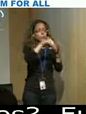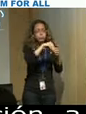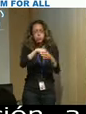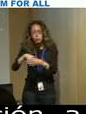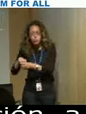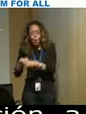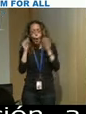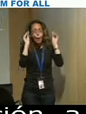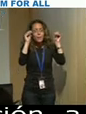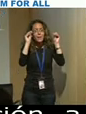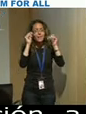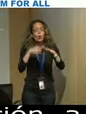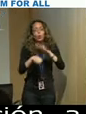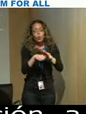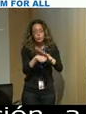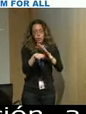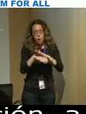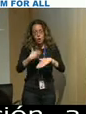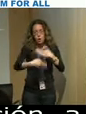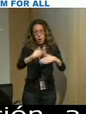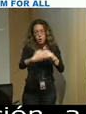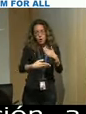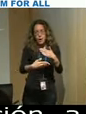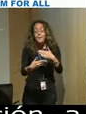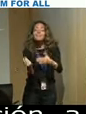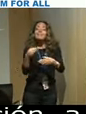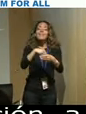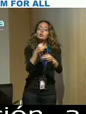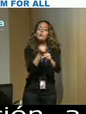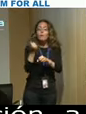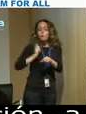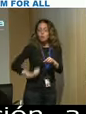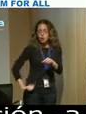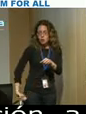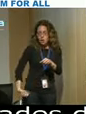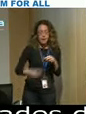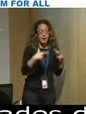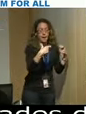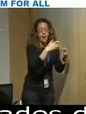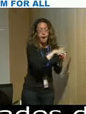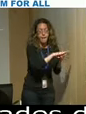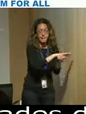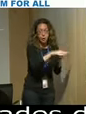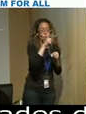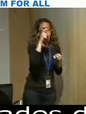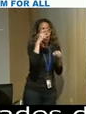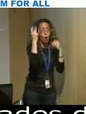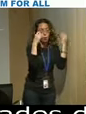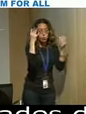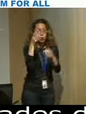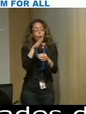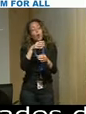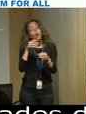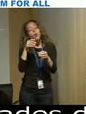nosotros formación continua, que fundamentalmente es con profesionales, tanto del ámbito del ocio, del turismo, como del sector de la